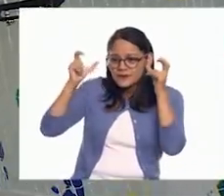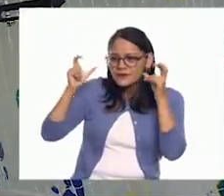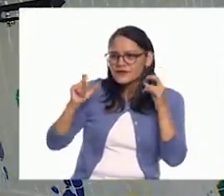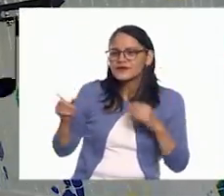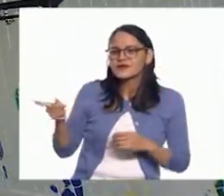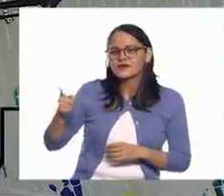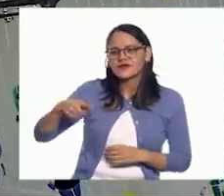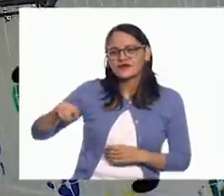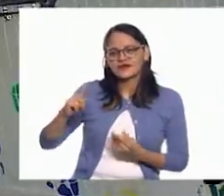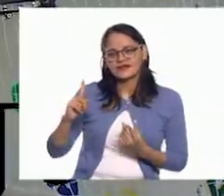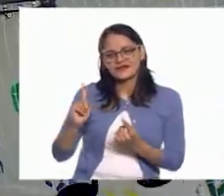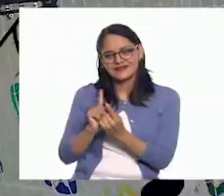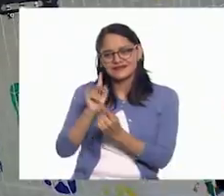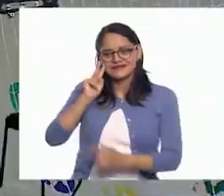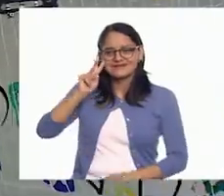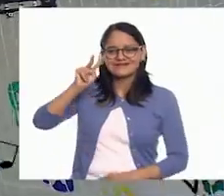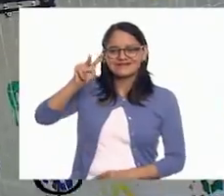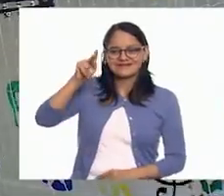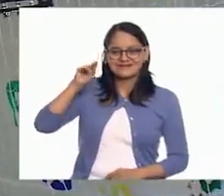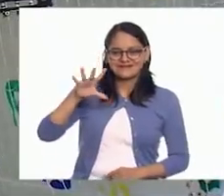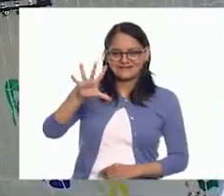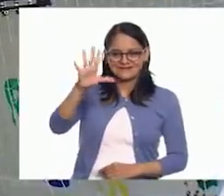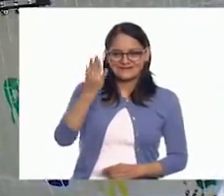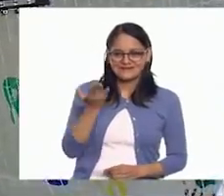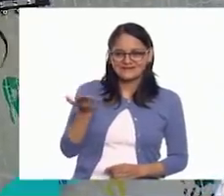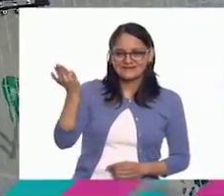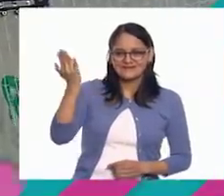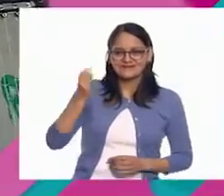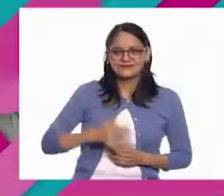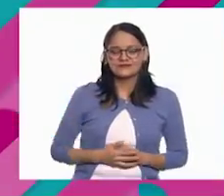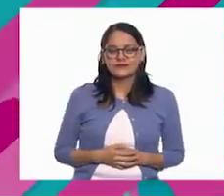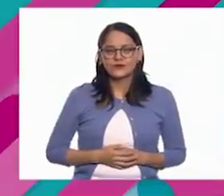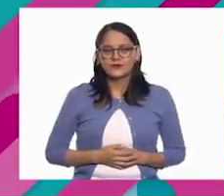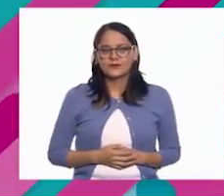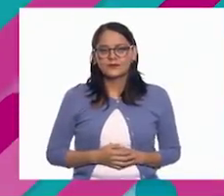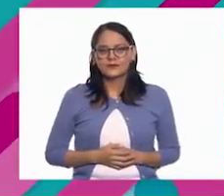nos vamos contigo.